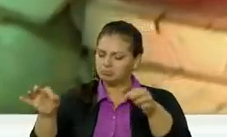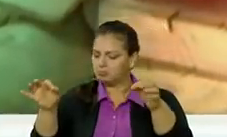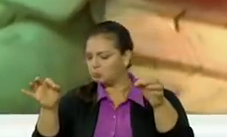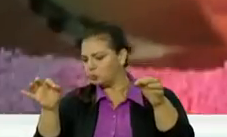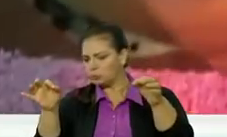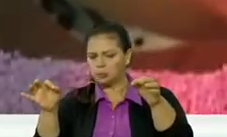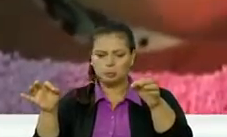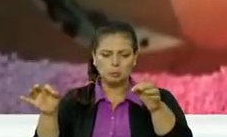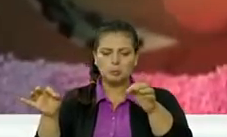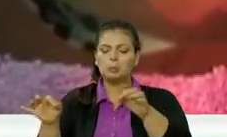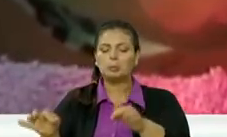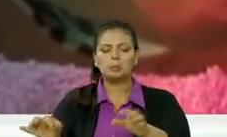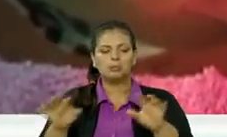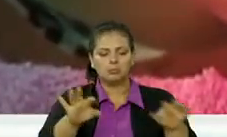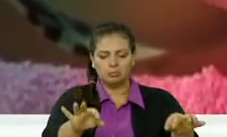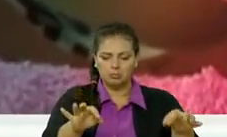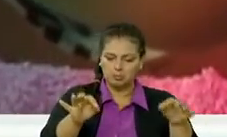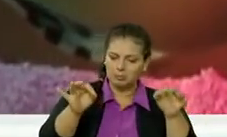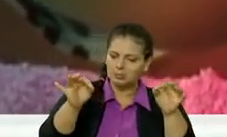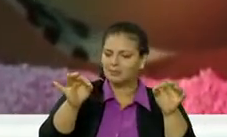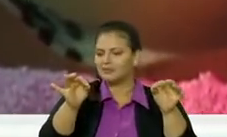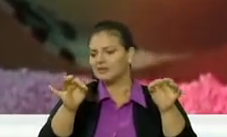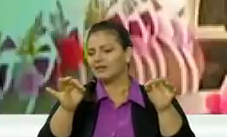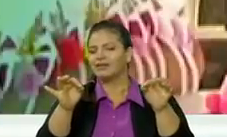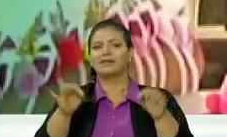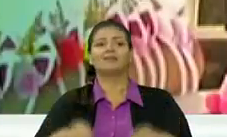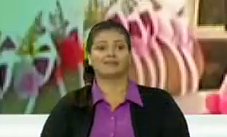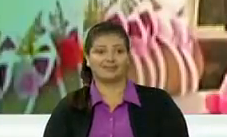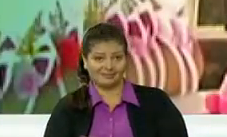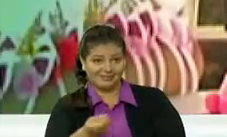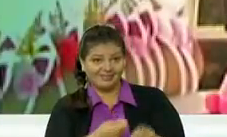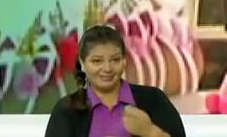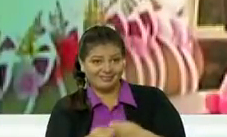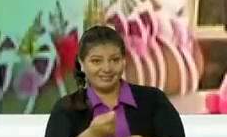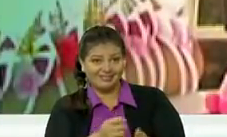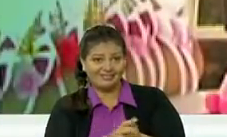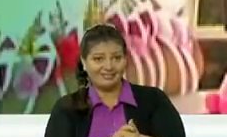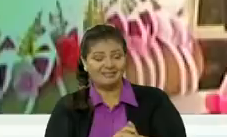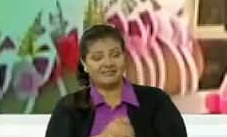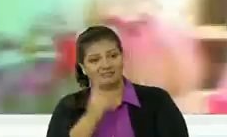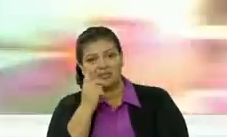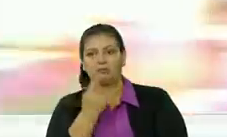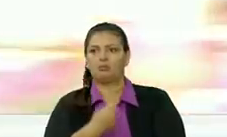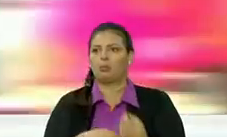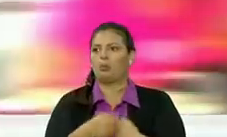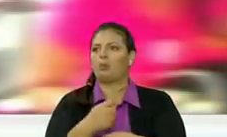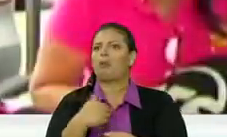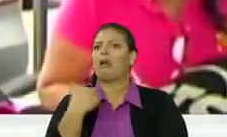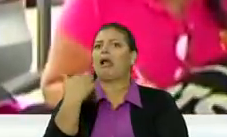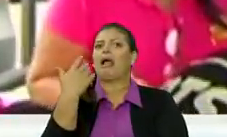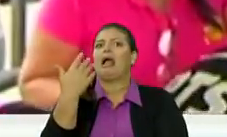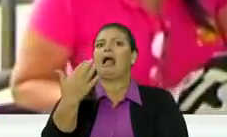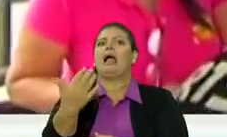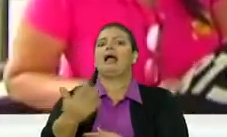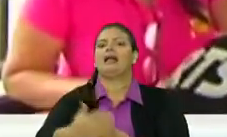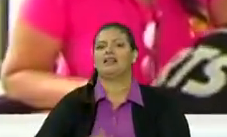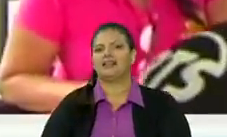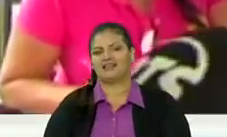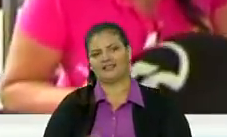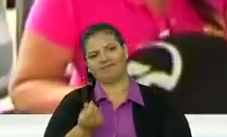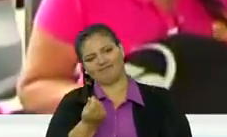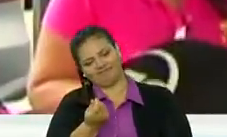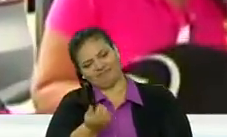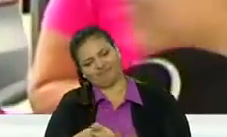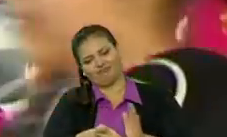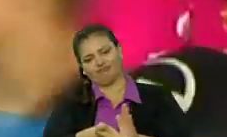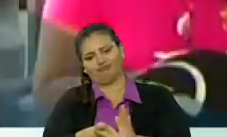Creen que si tienen el respaldo de los ciudadanos, ellos podrían ser a futuro microemprendedores. Se ve que la gente se esfuerza por dar